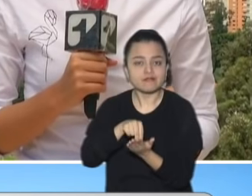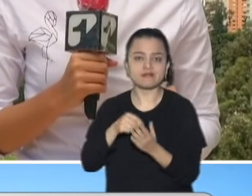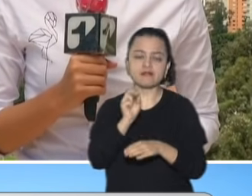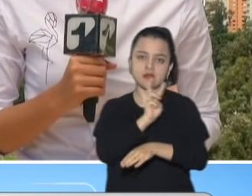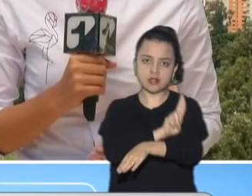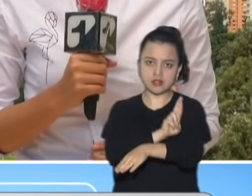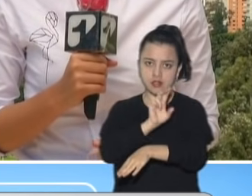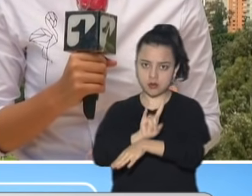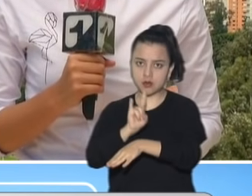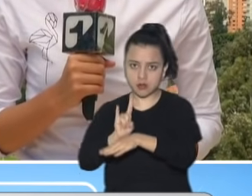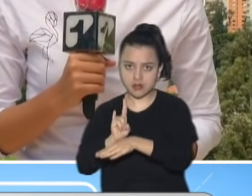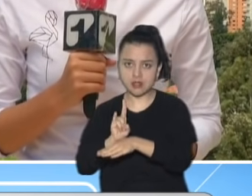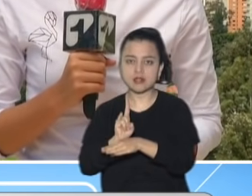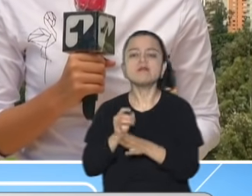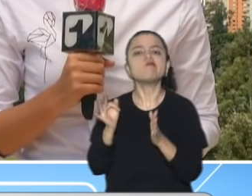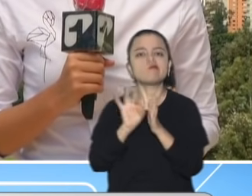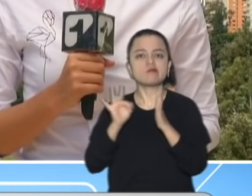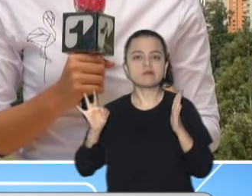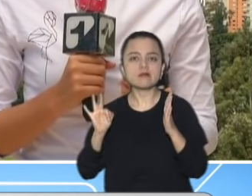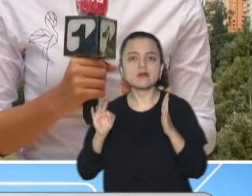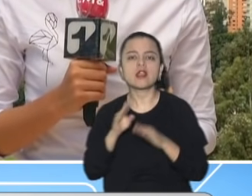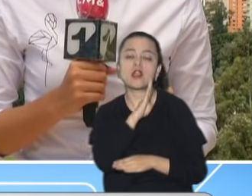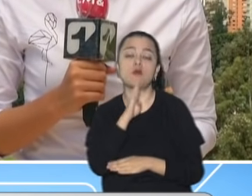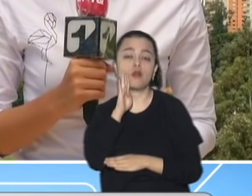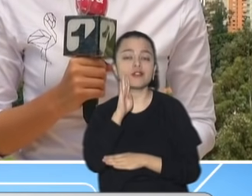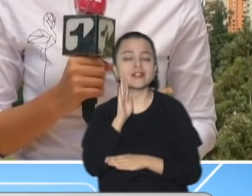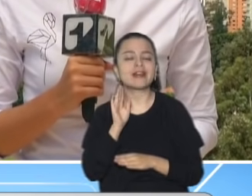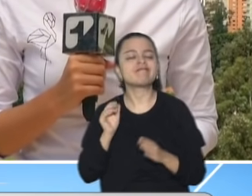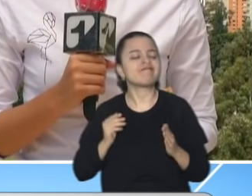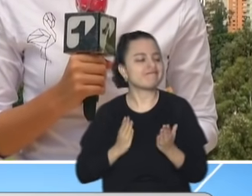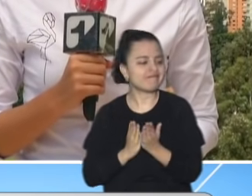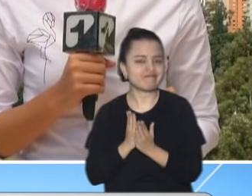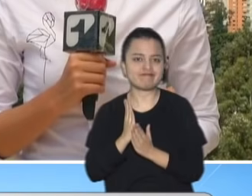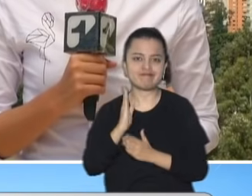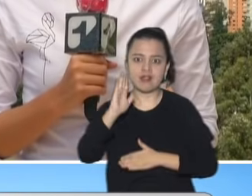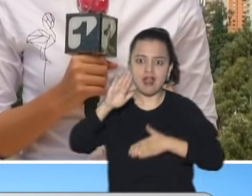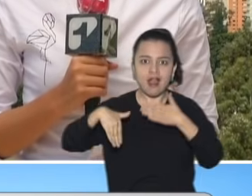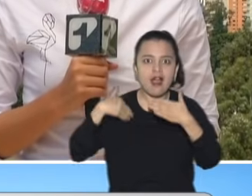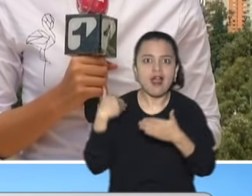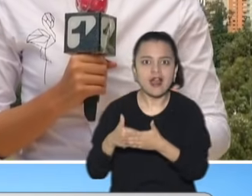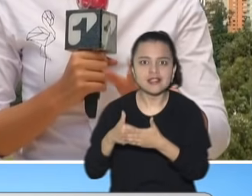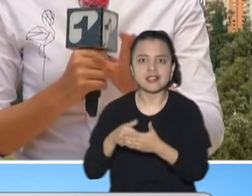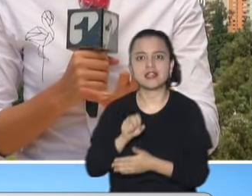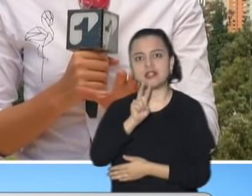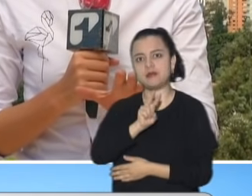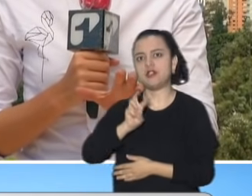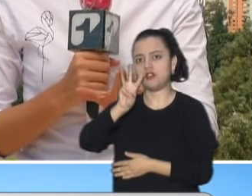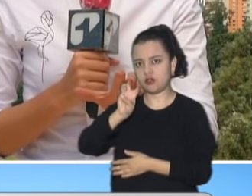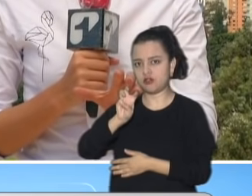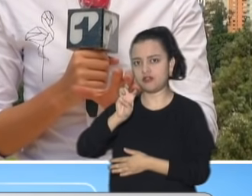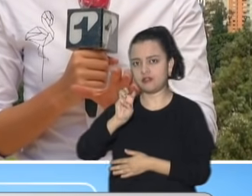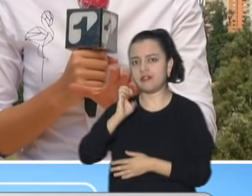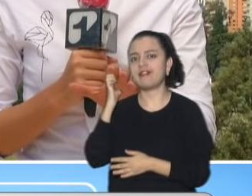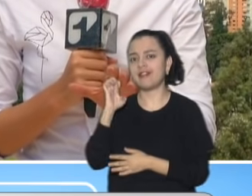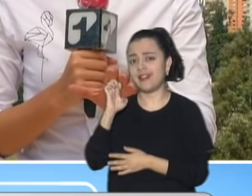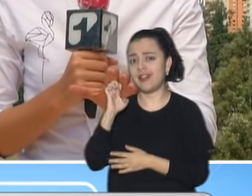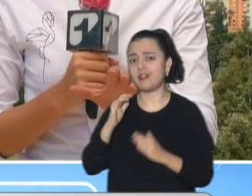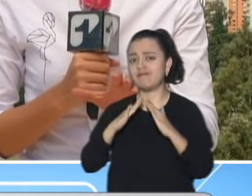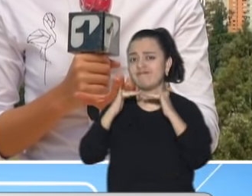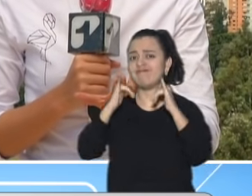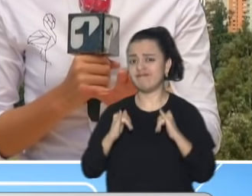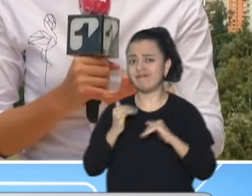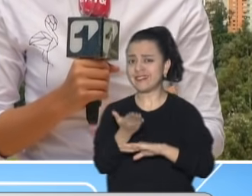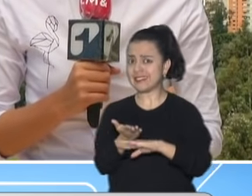Uribe, Tunjuelito y Bosa, tendrán la cuarentena estricta hasta el 28 de enero. En esas localidades en donde hay